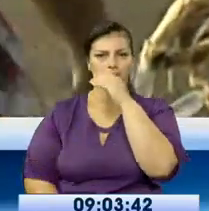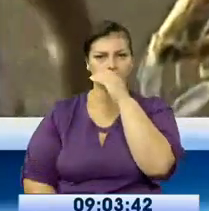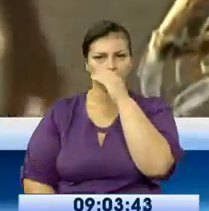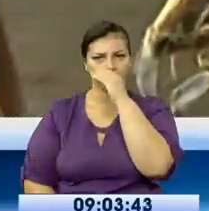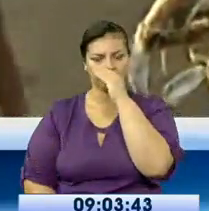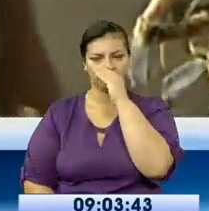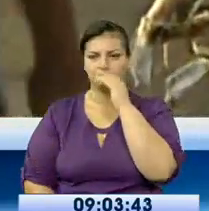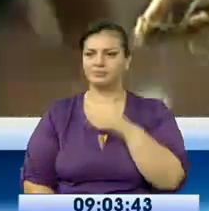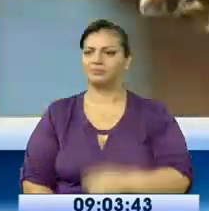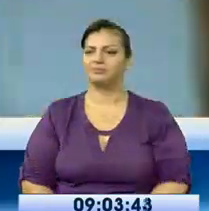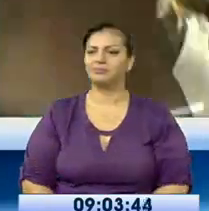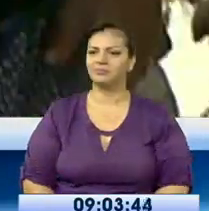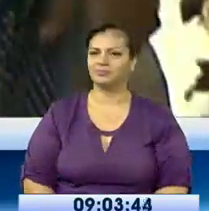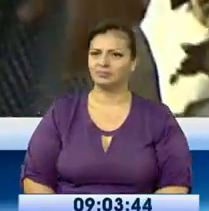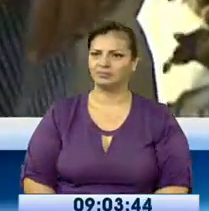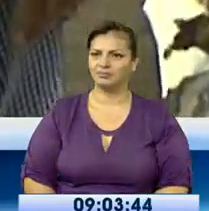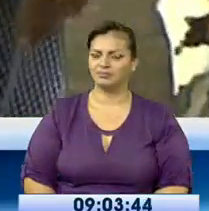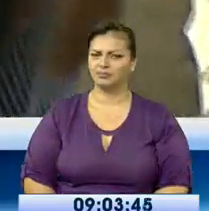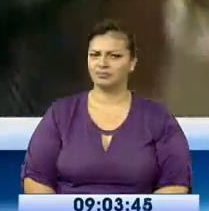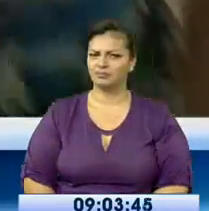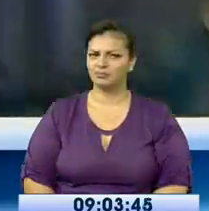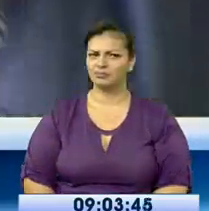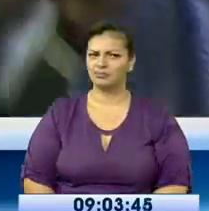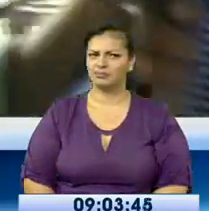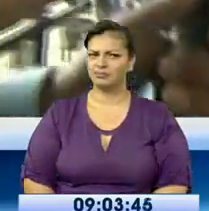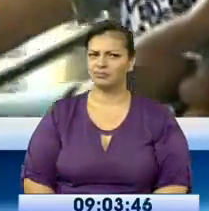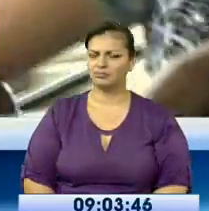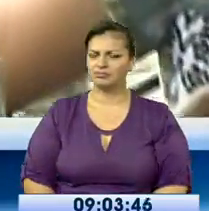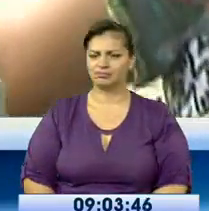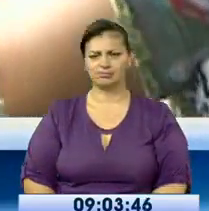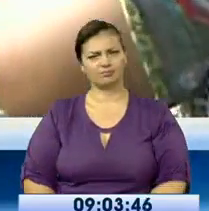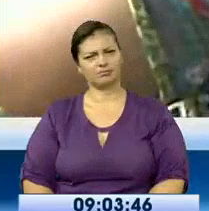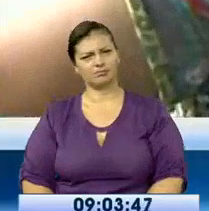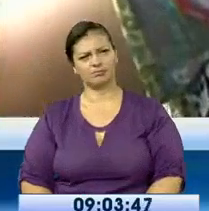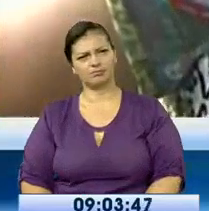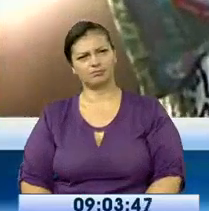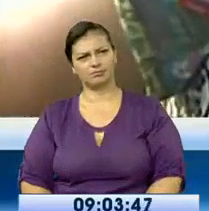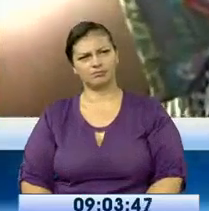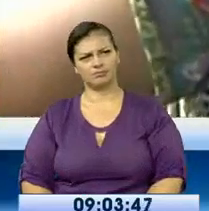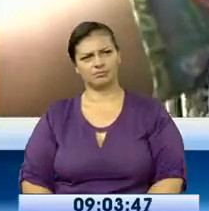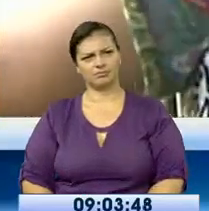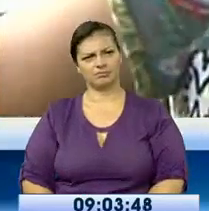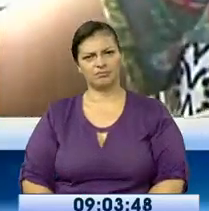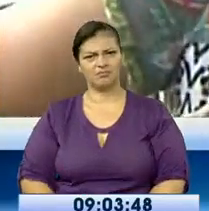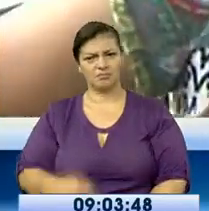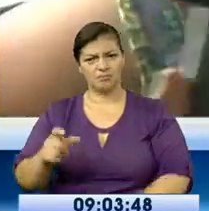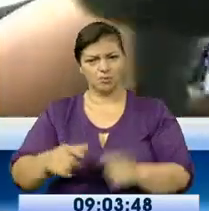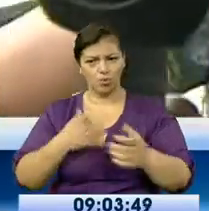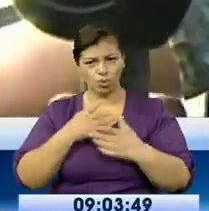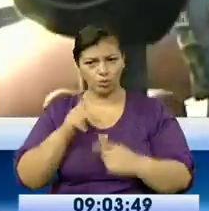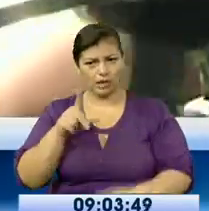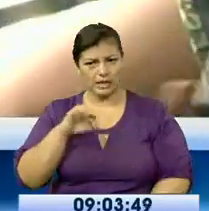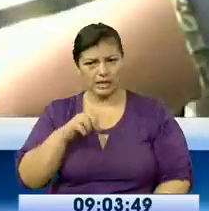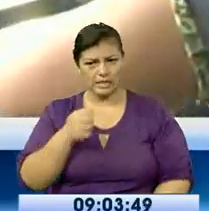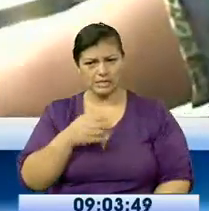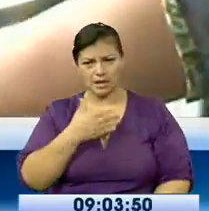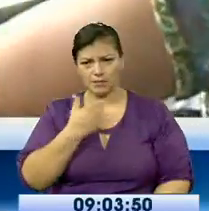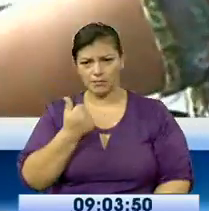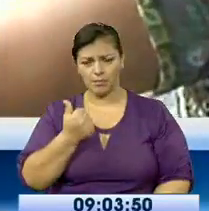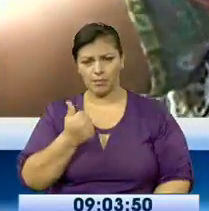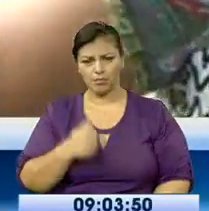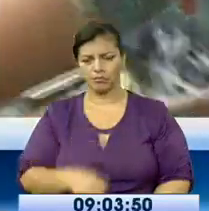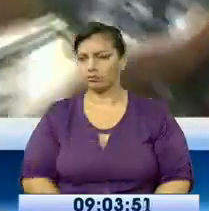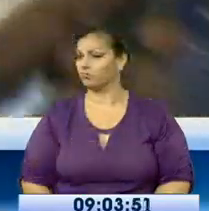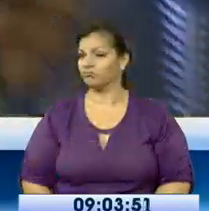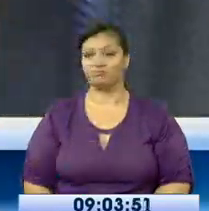yo podría pensar que la gente más llevaría Lisa no no no cré le más le gusta el bacalao Ese es el sabor es distinto claro